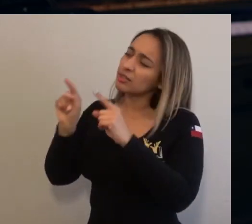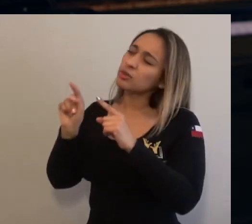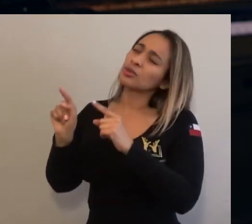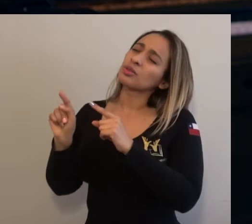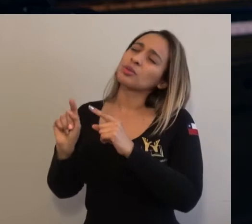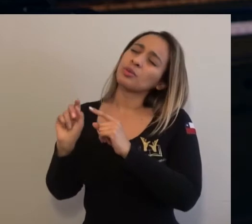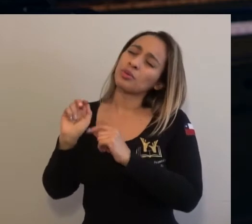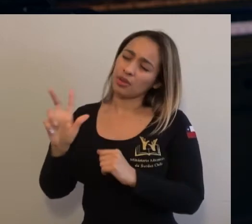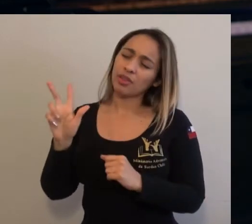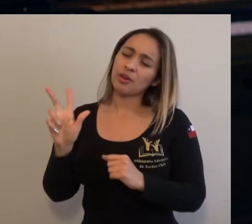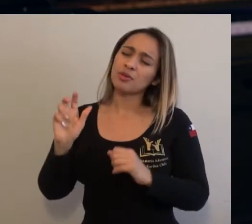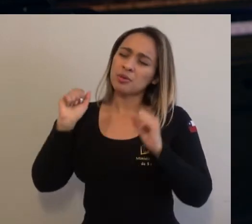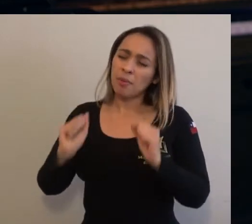para